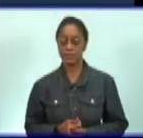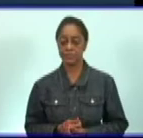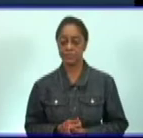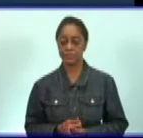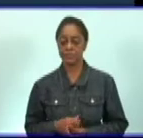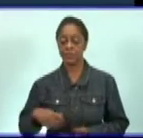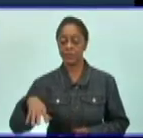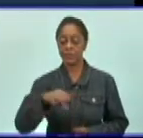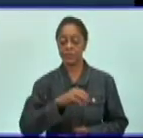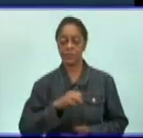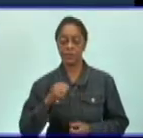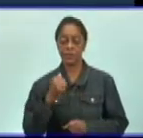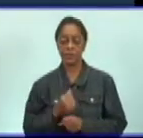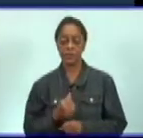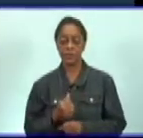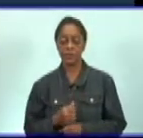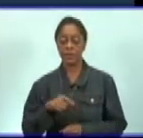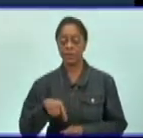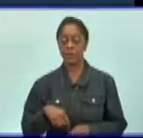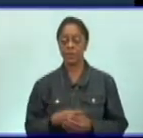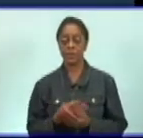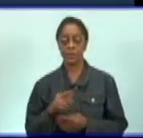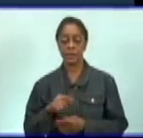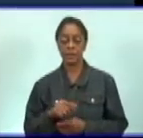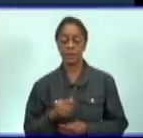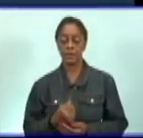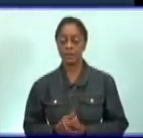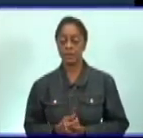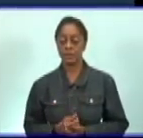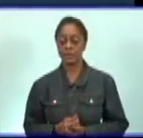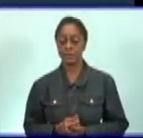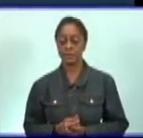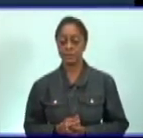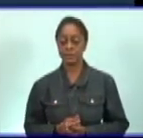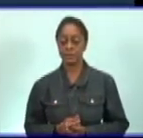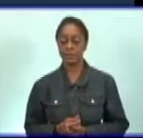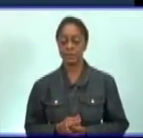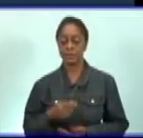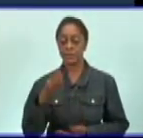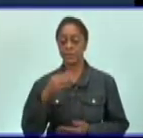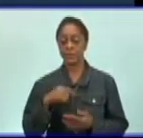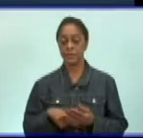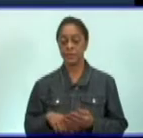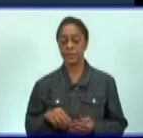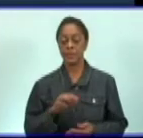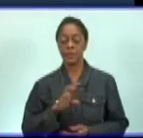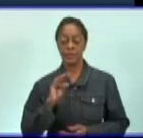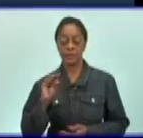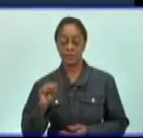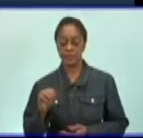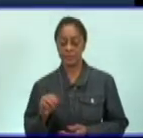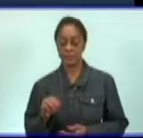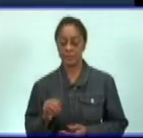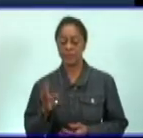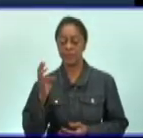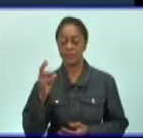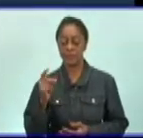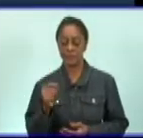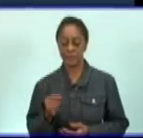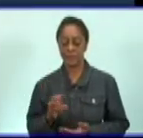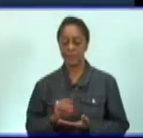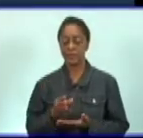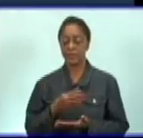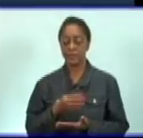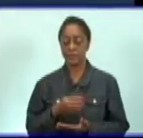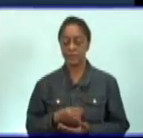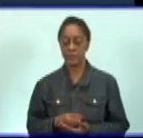De todo lo que hemos tratado en el día de hoy, bueno, aquí debajo les recomiendo en las páginas del libro de